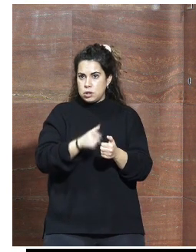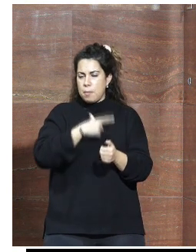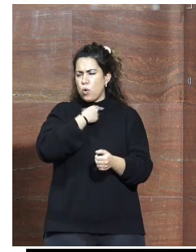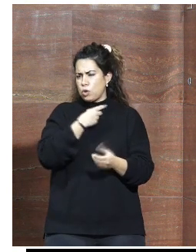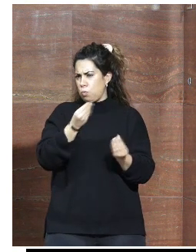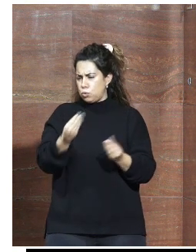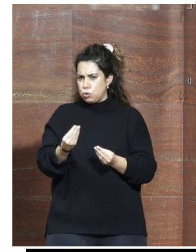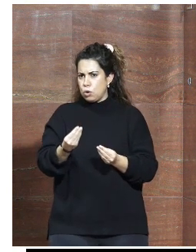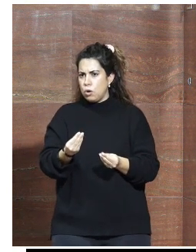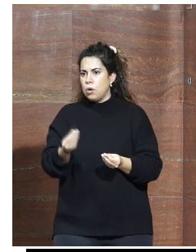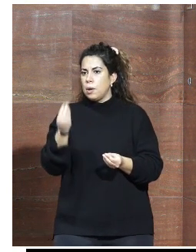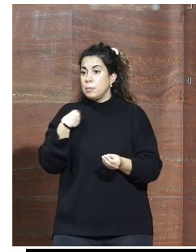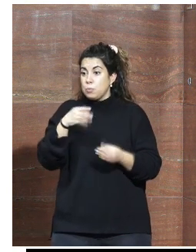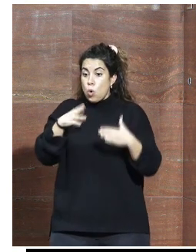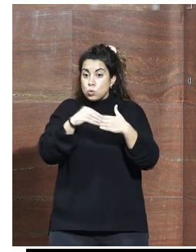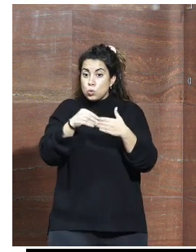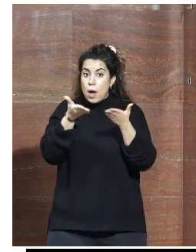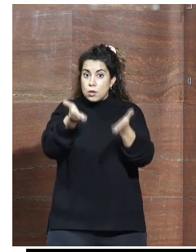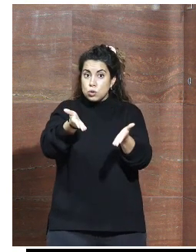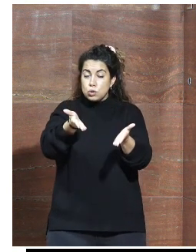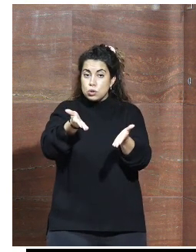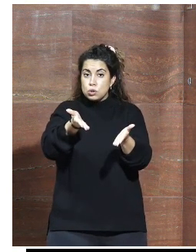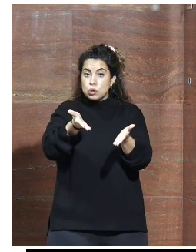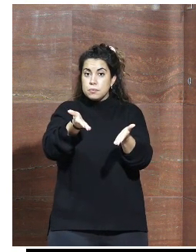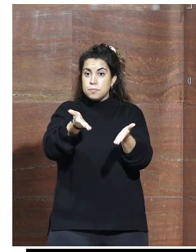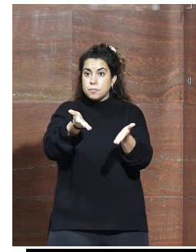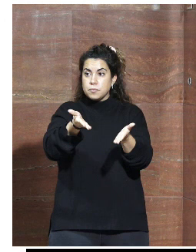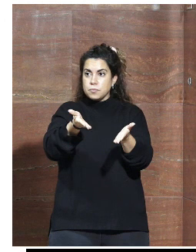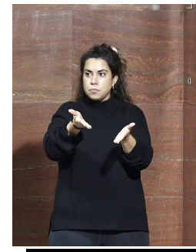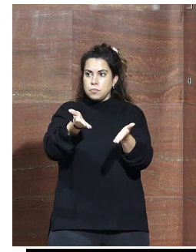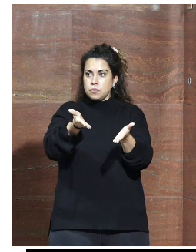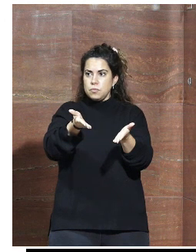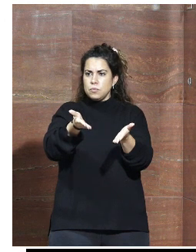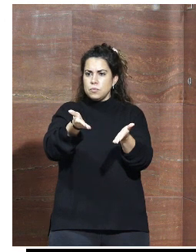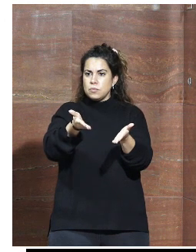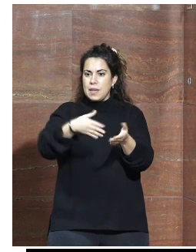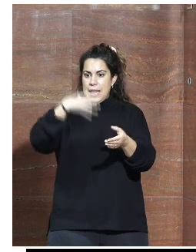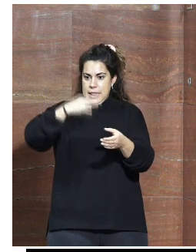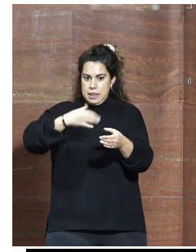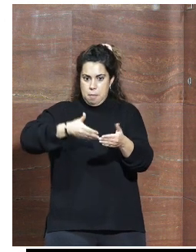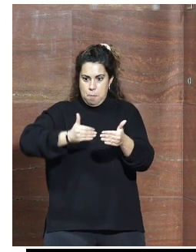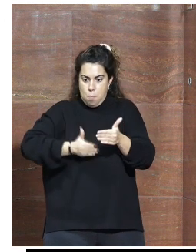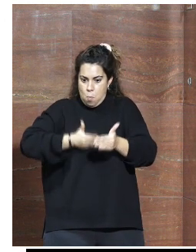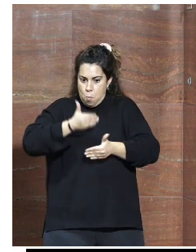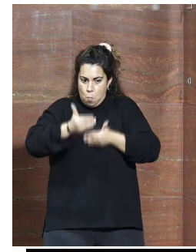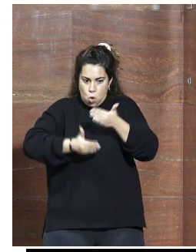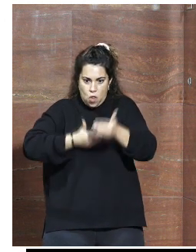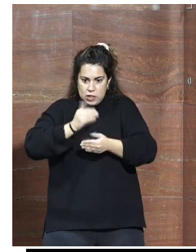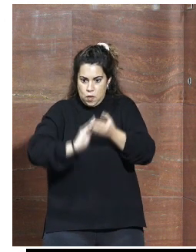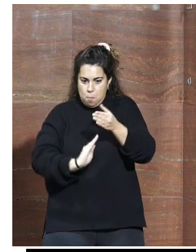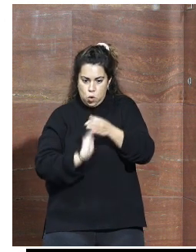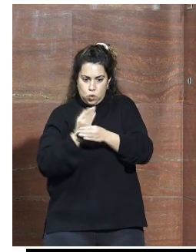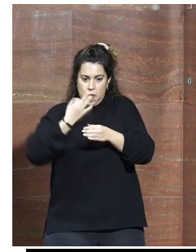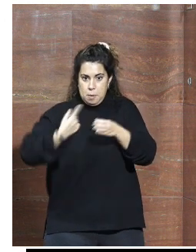mucho, que son los propios usuarios los que tienen que participar en el proceso de producción.